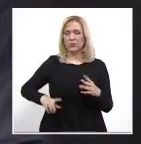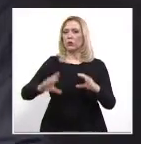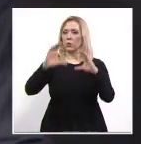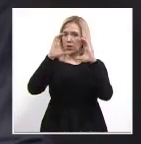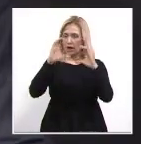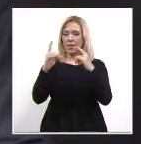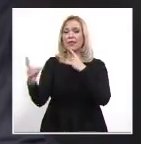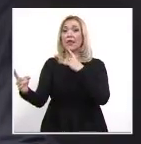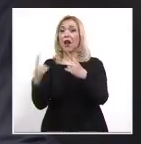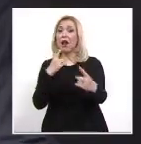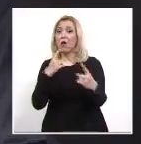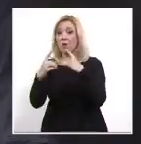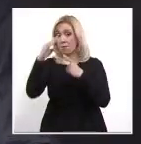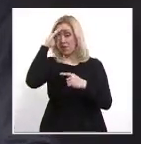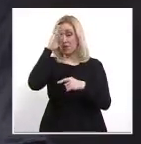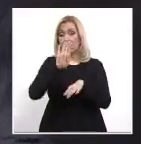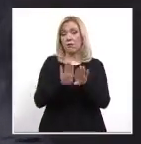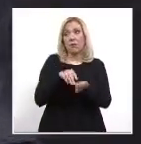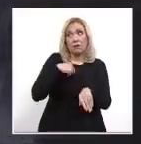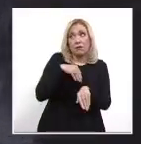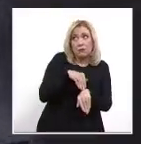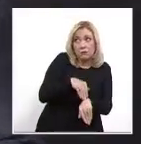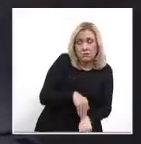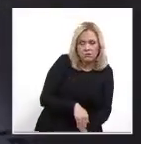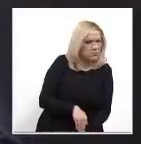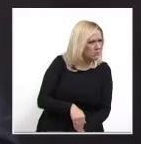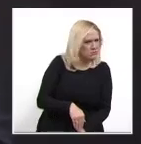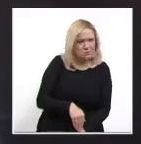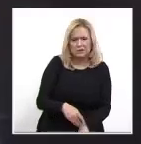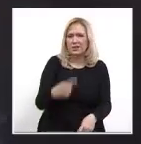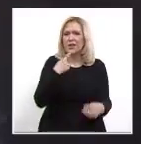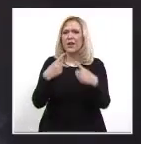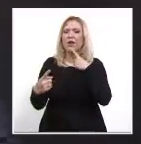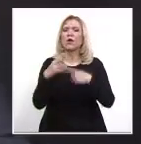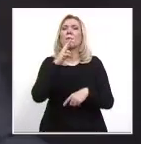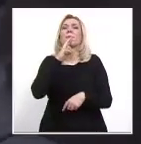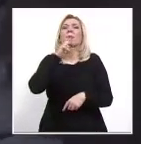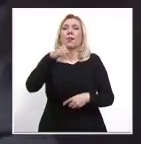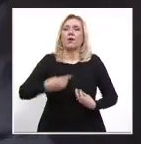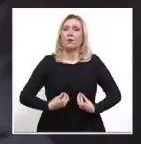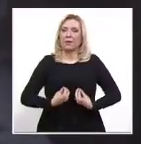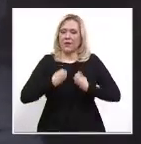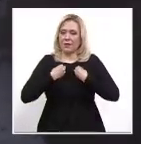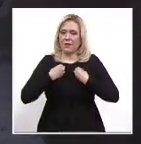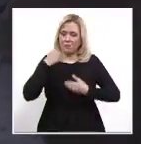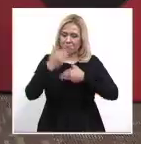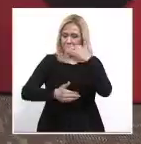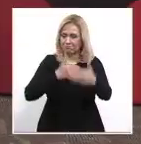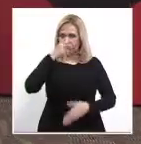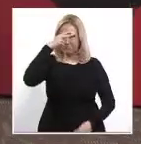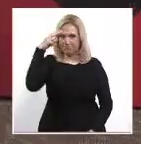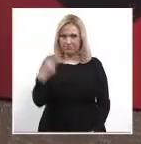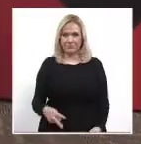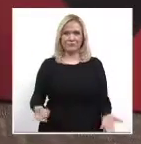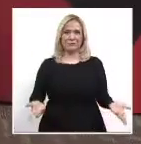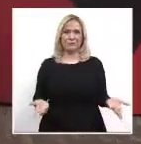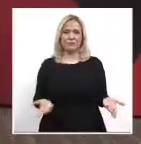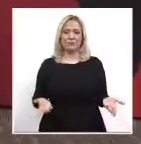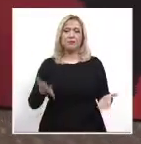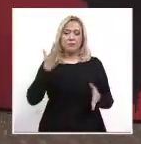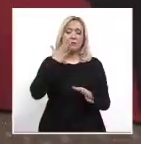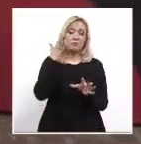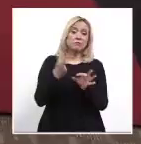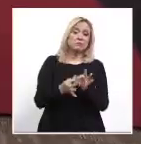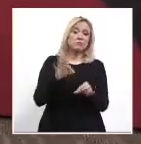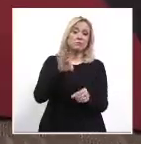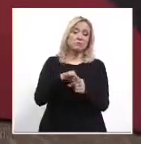es sometimiento, diálogo es construcción para una mejor vida de las y los mexicanos. Reiteró el compromiso del Tribunal